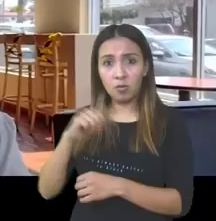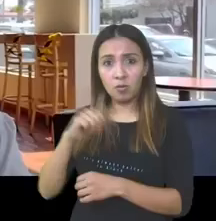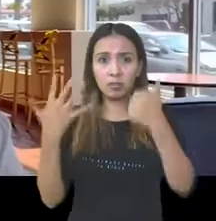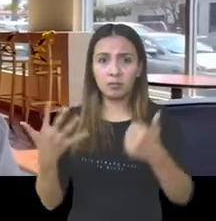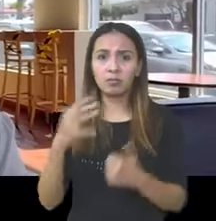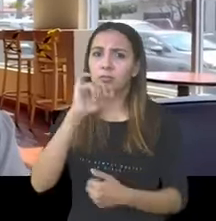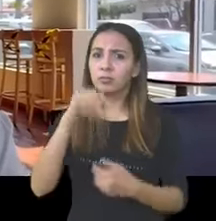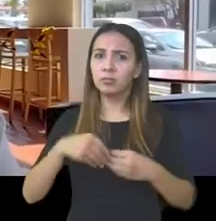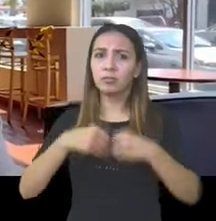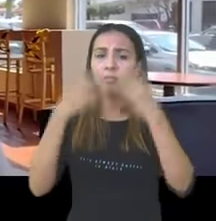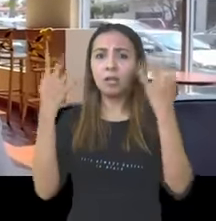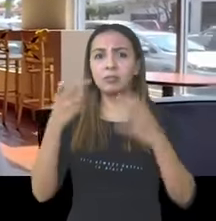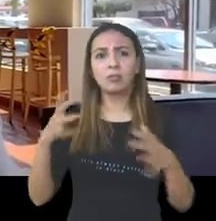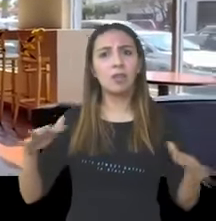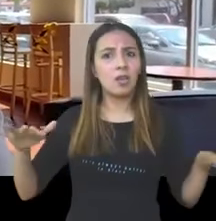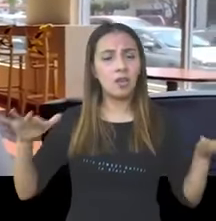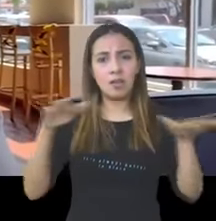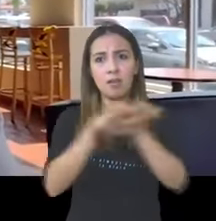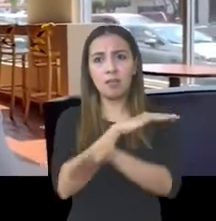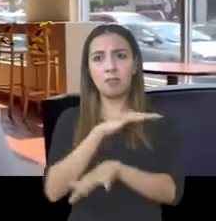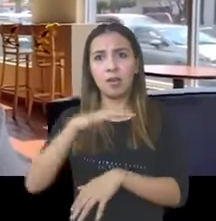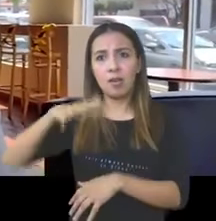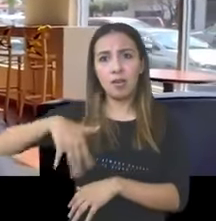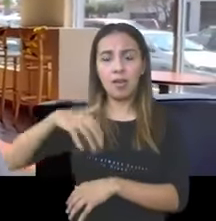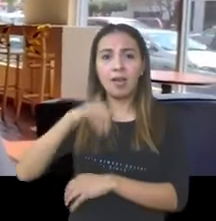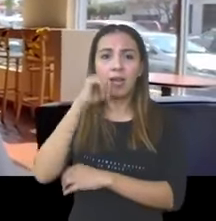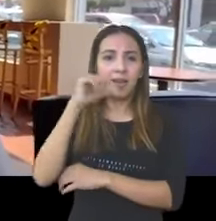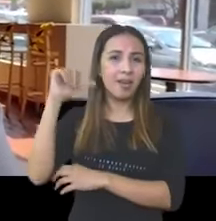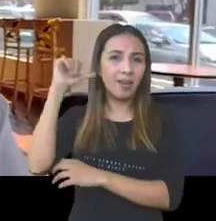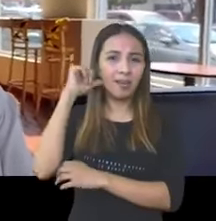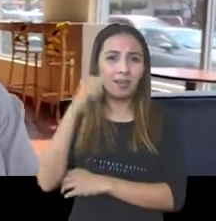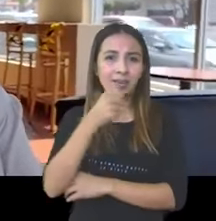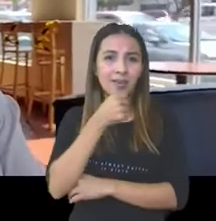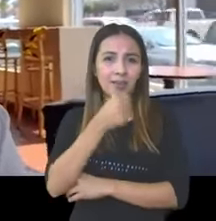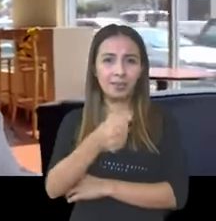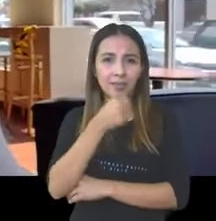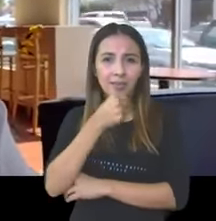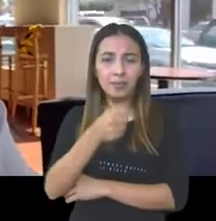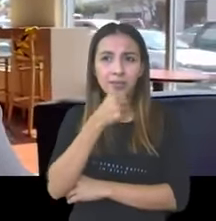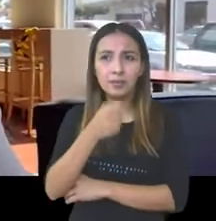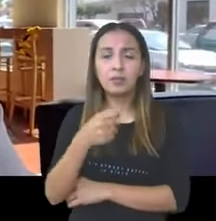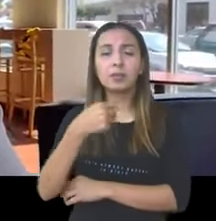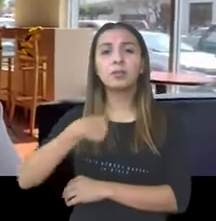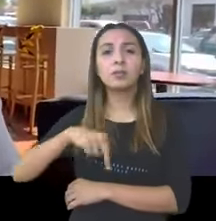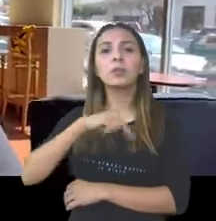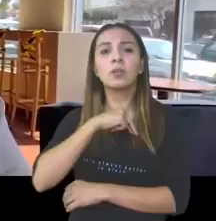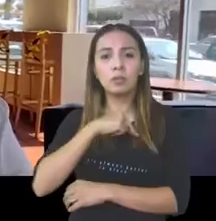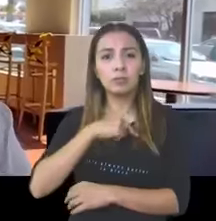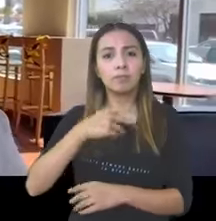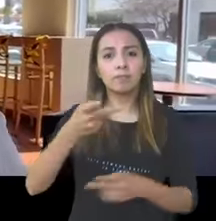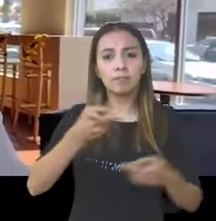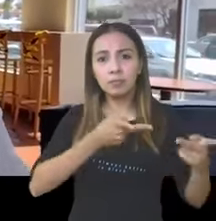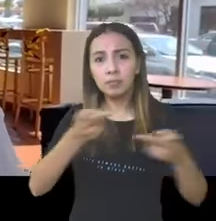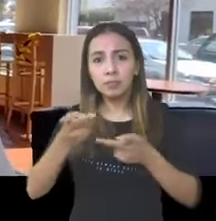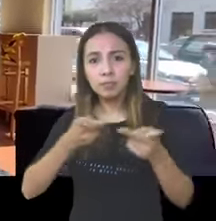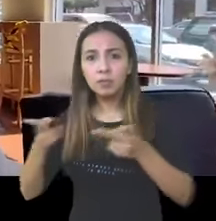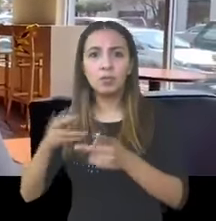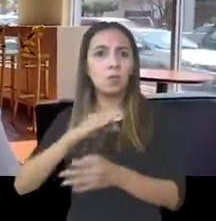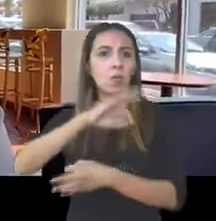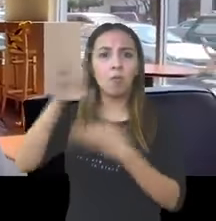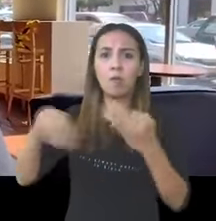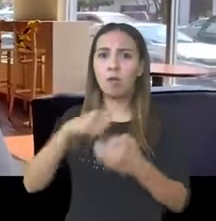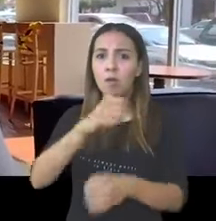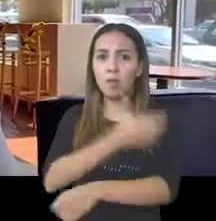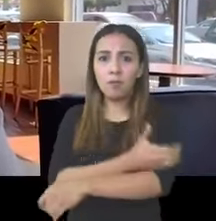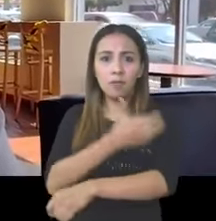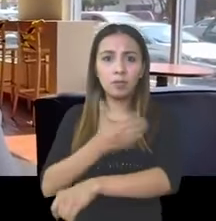haciendo un plan integral, como te lo comenté ayer en la entrevista, donde estamos considerando al resto de los compañeros que están en